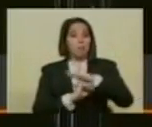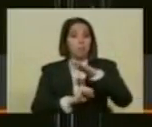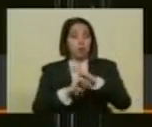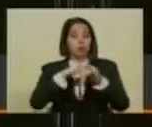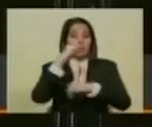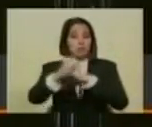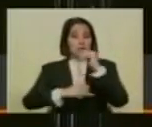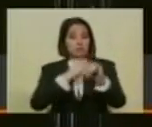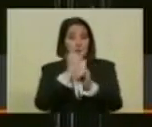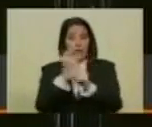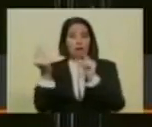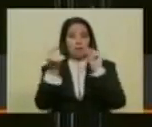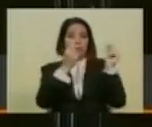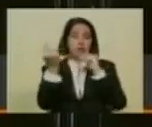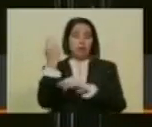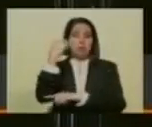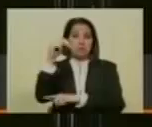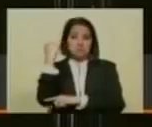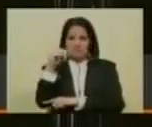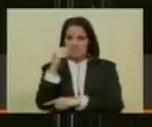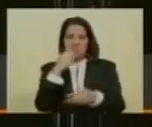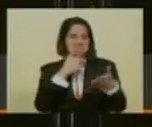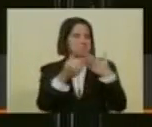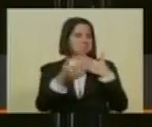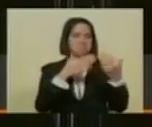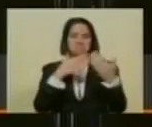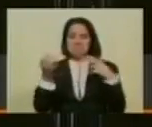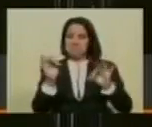al diálogo nacional, no importó nada.